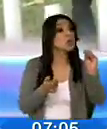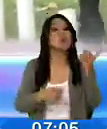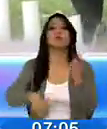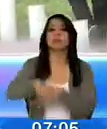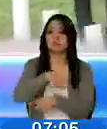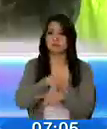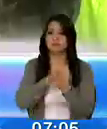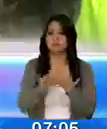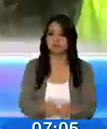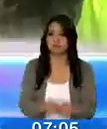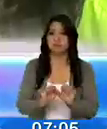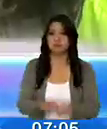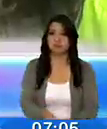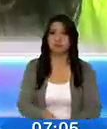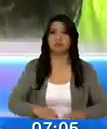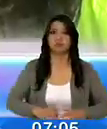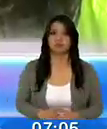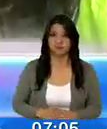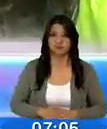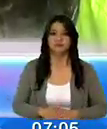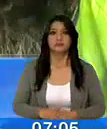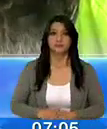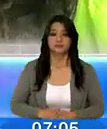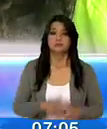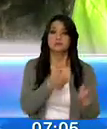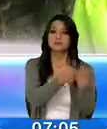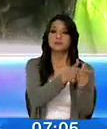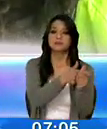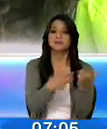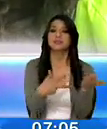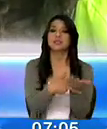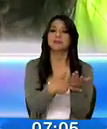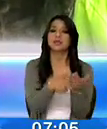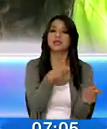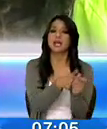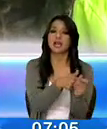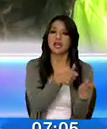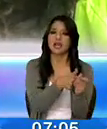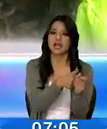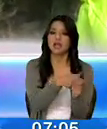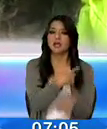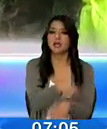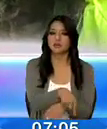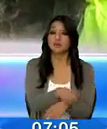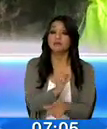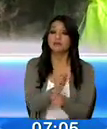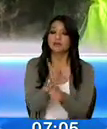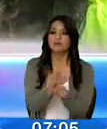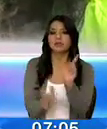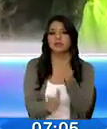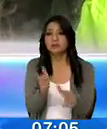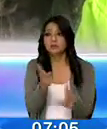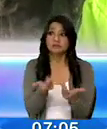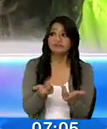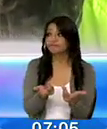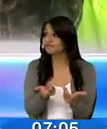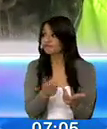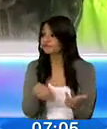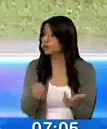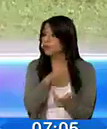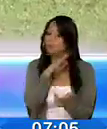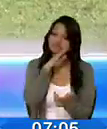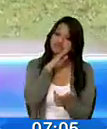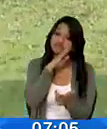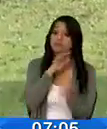podrán volver. Por la proximidad con el terminal terrestre, siempre es frecuente que las personas lleguen acá como un lugar de